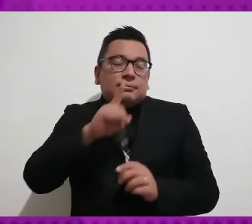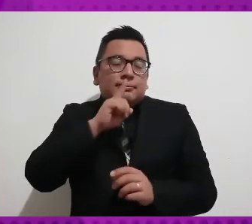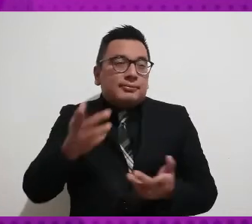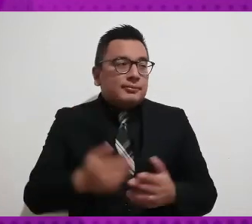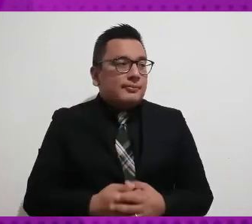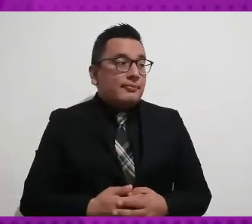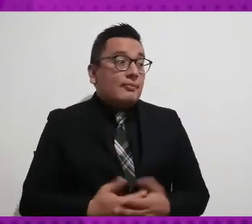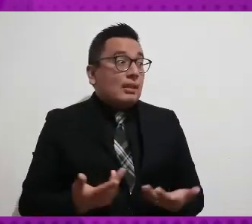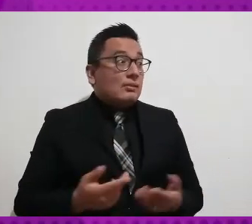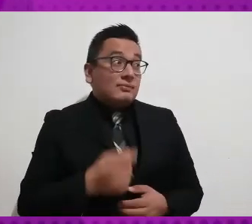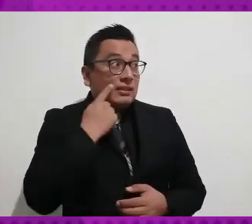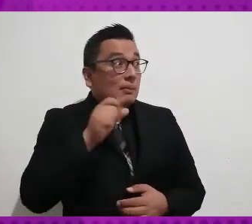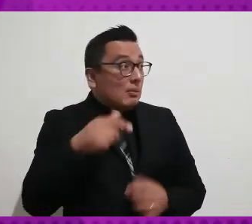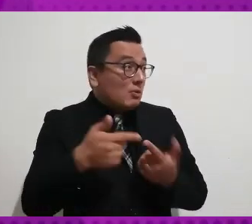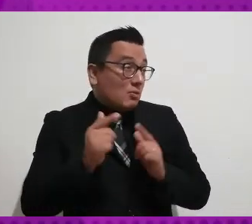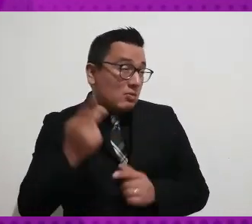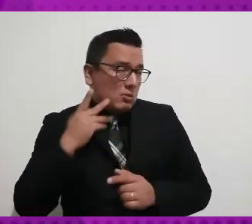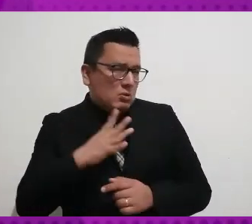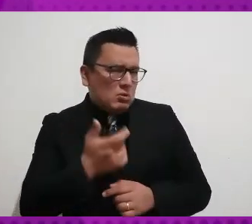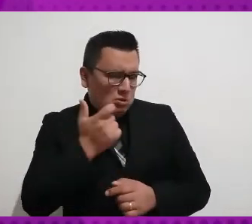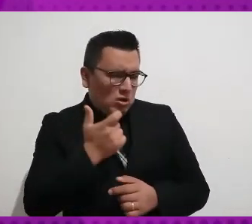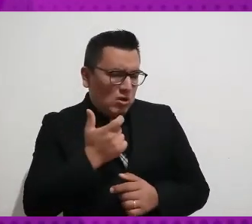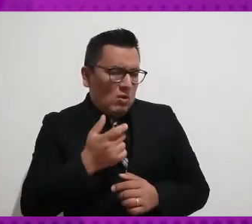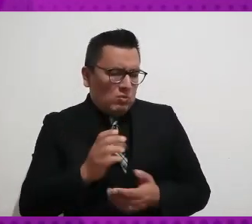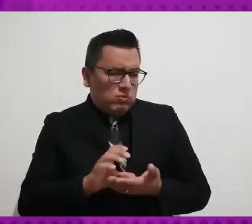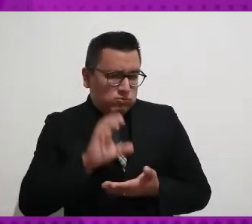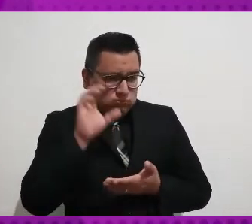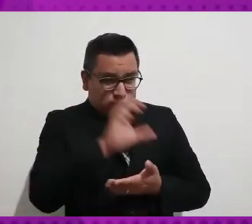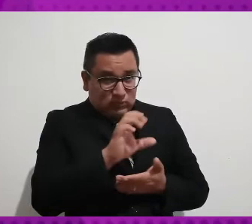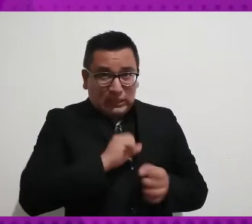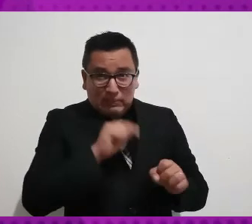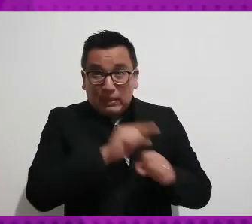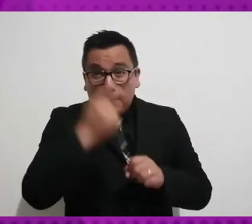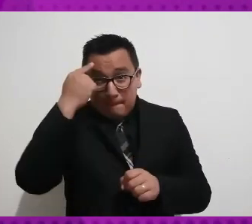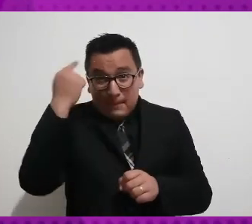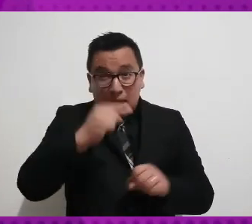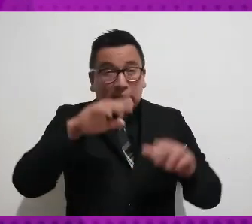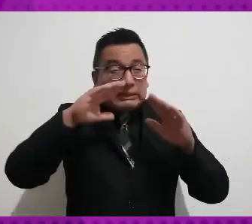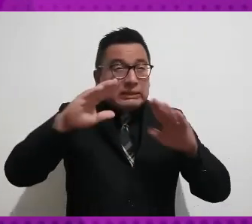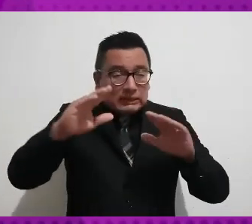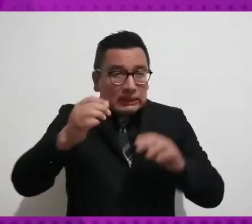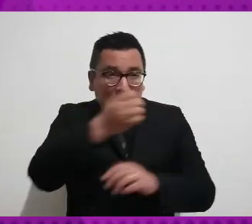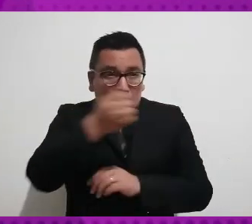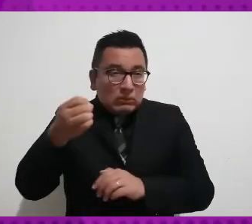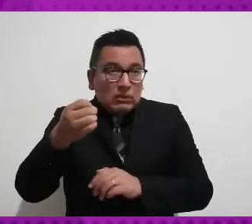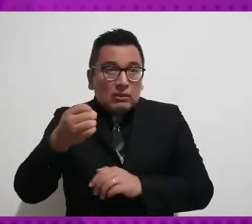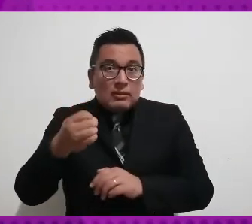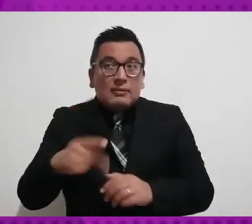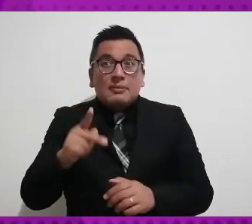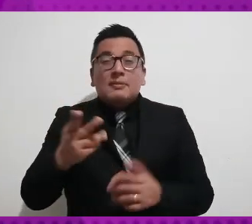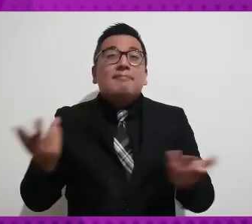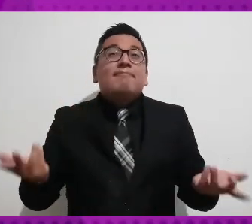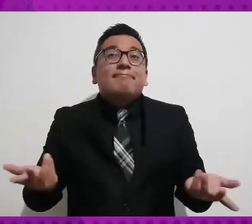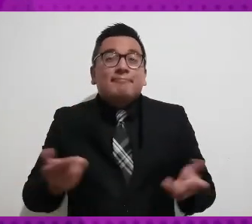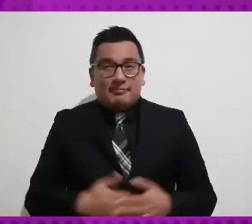capacitar en materia de género los partidos políticos. O sea, hay un presupuesto específico para que capaciten a sus estructuras. Y bueno,